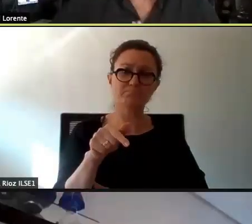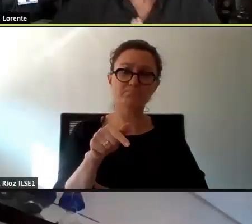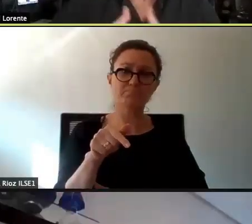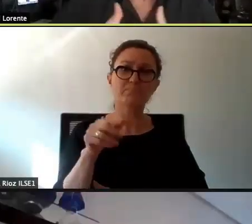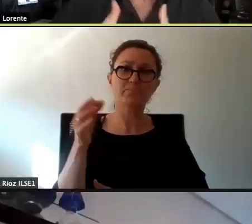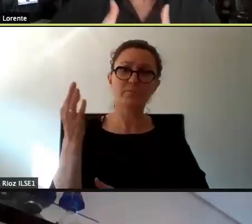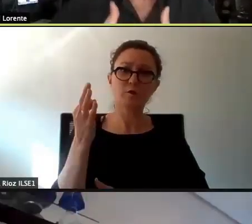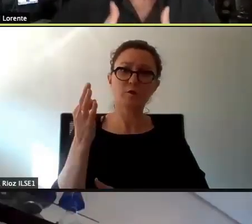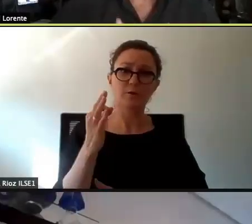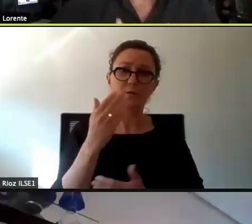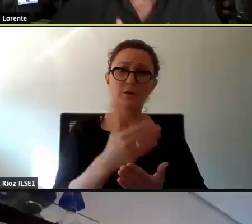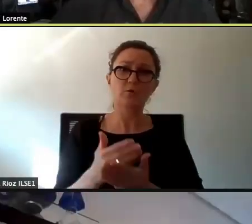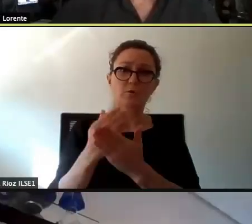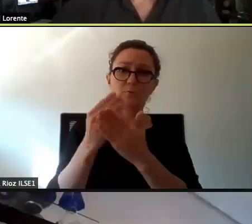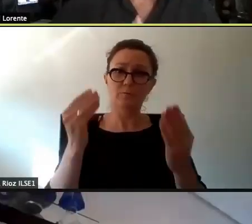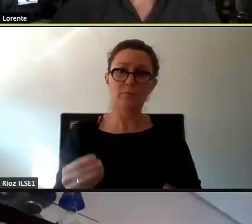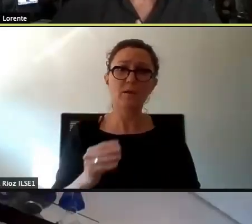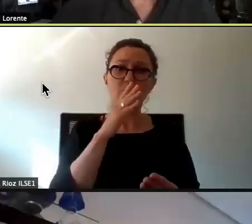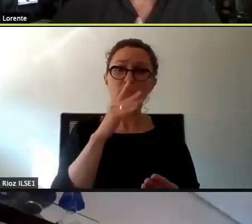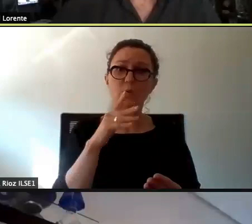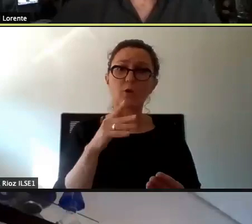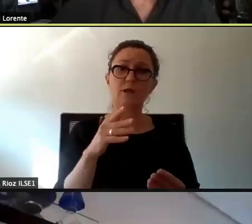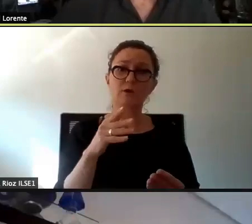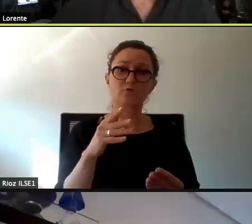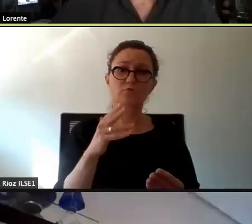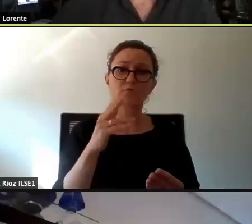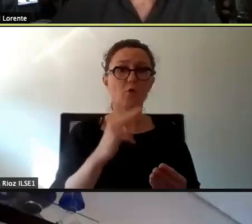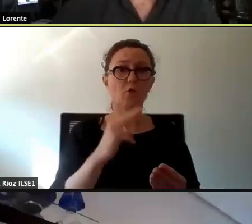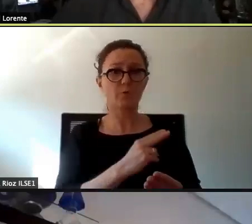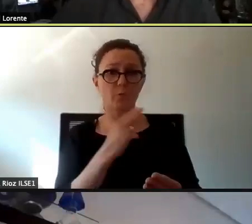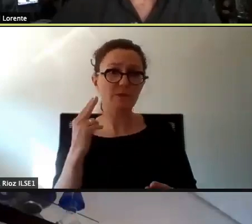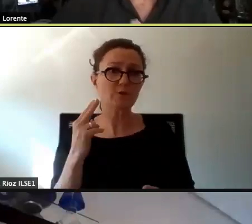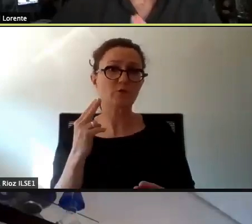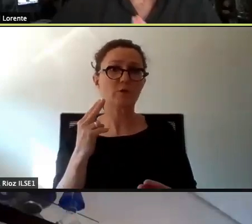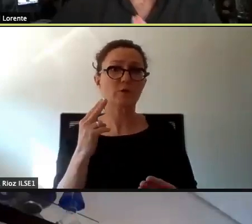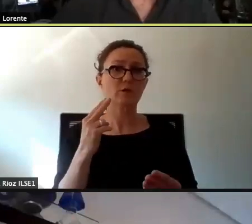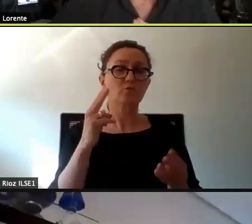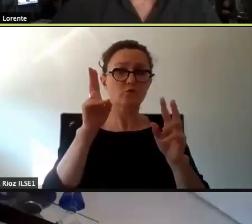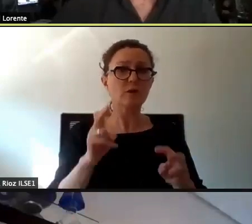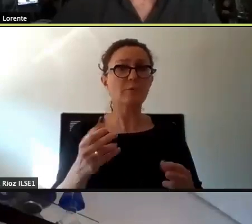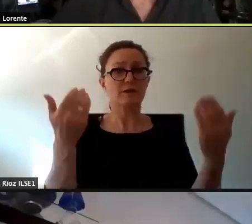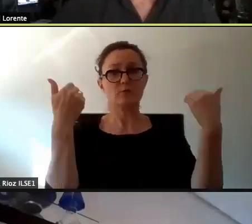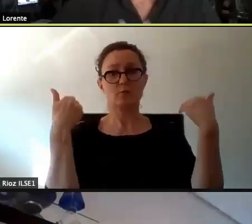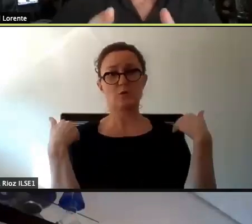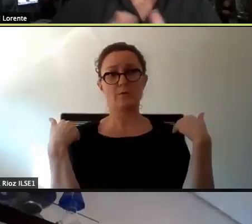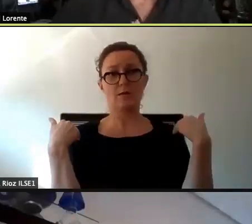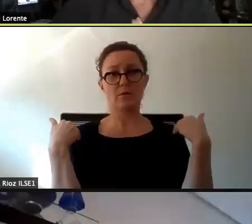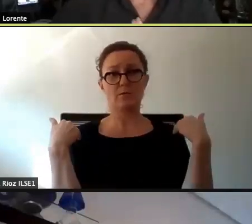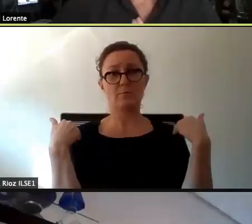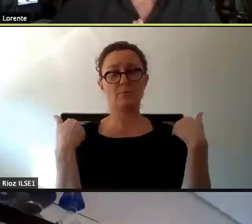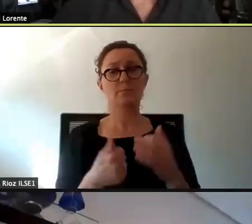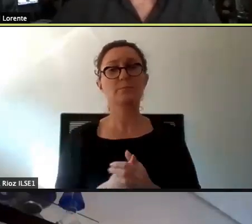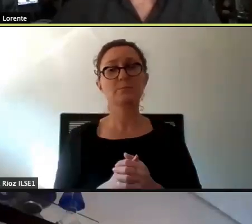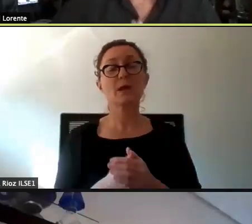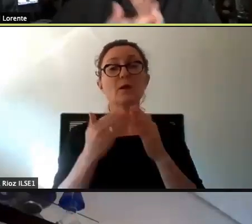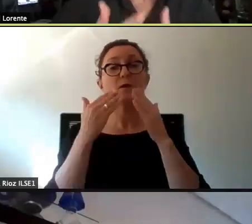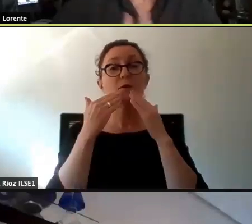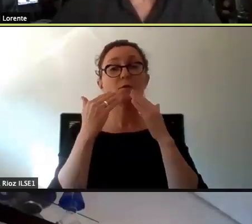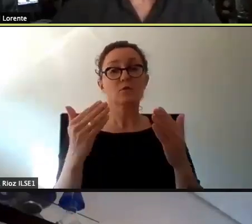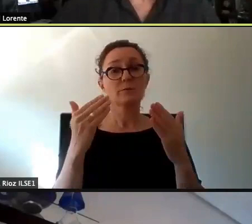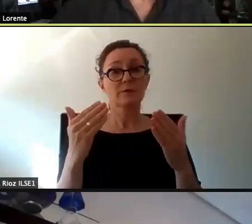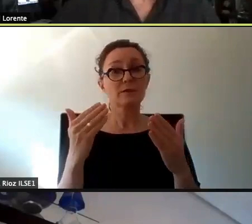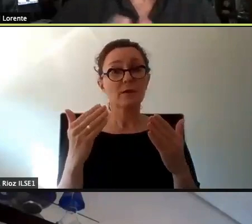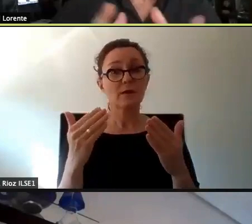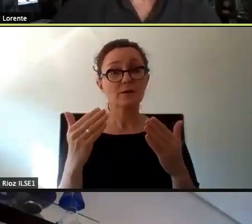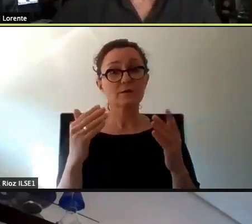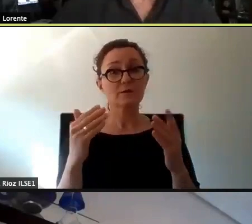una cuestión de responsabilidad. No es una elección, sino que es una cuestión de responsabilidad. Muchísimas gracias y muchas